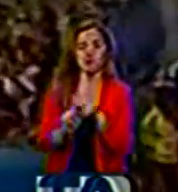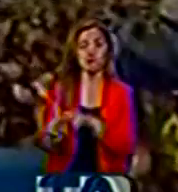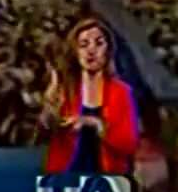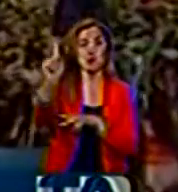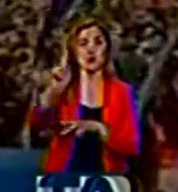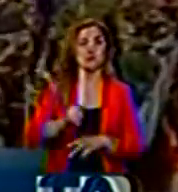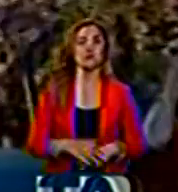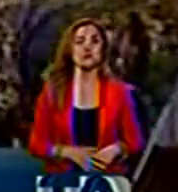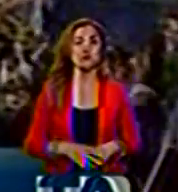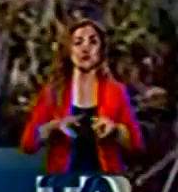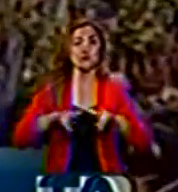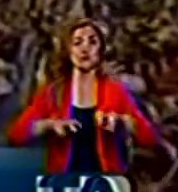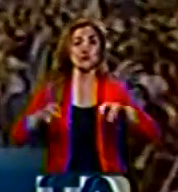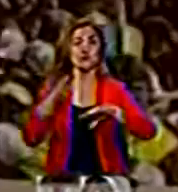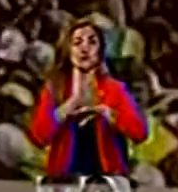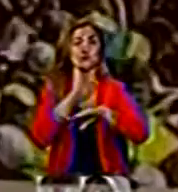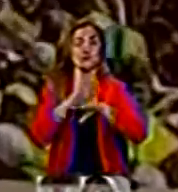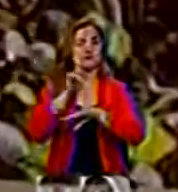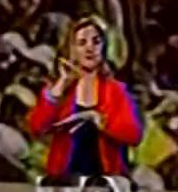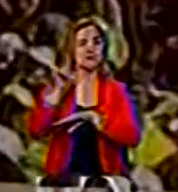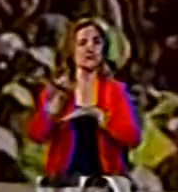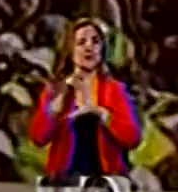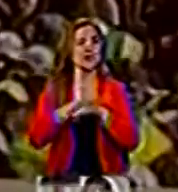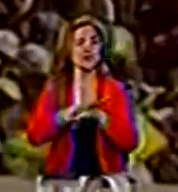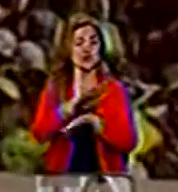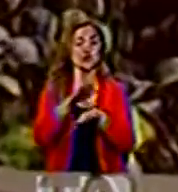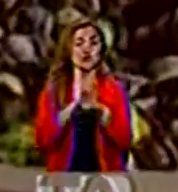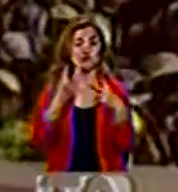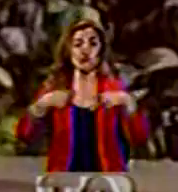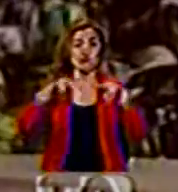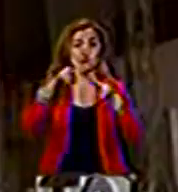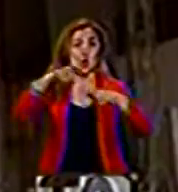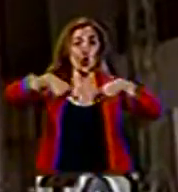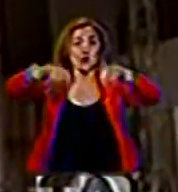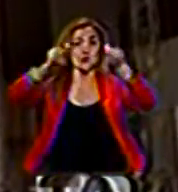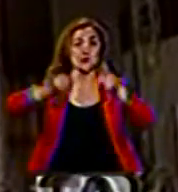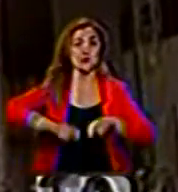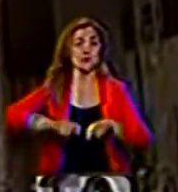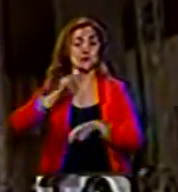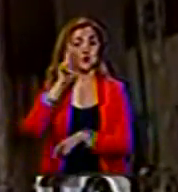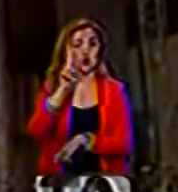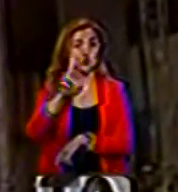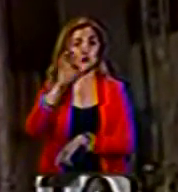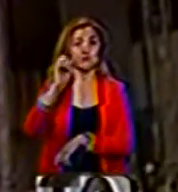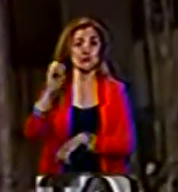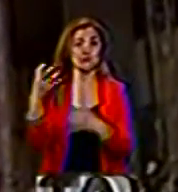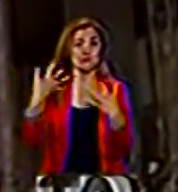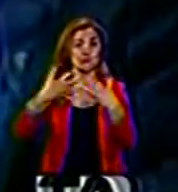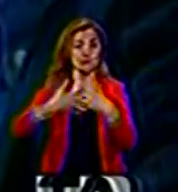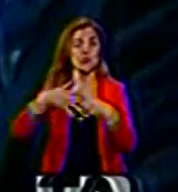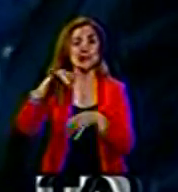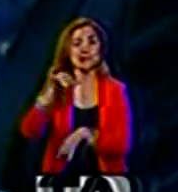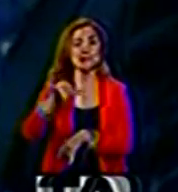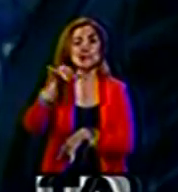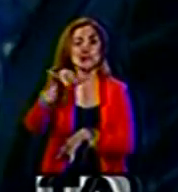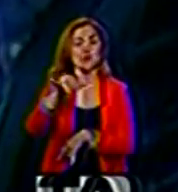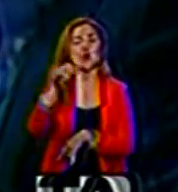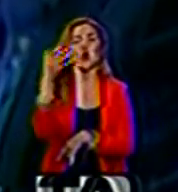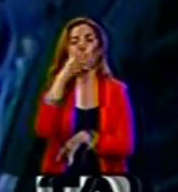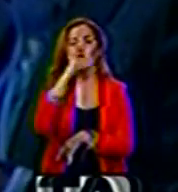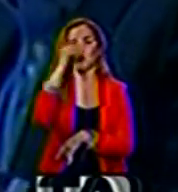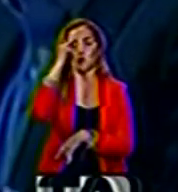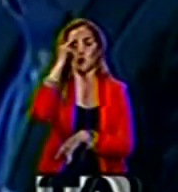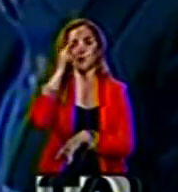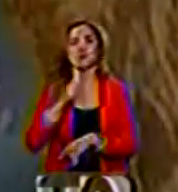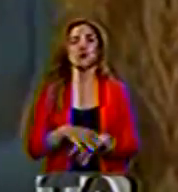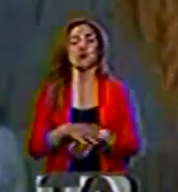Esta investigación se abrió tras determinarse supuesto sobreprecio en la contratación de al menos 200 enlaces ciudadanos. Pero este no es el único proceso